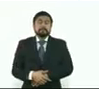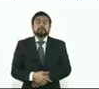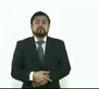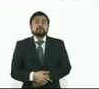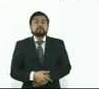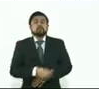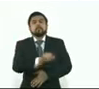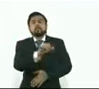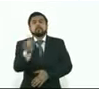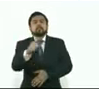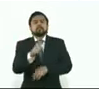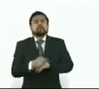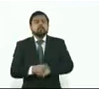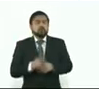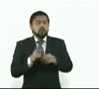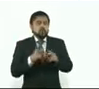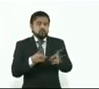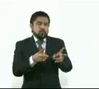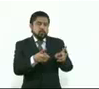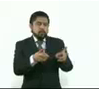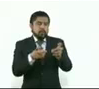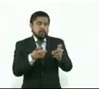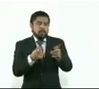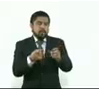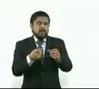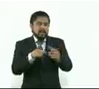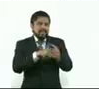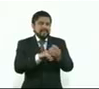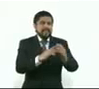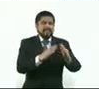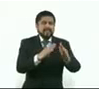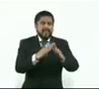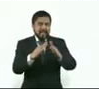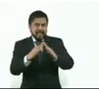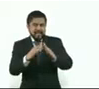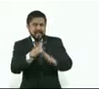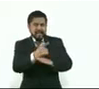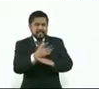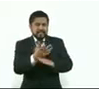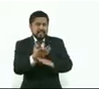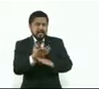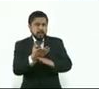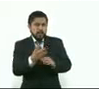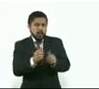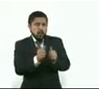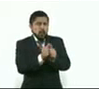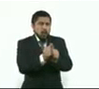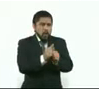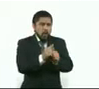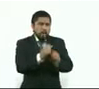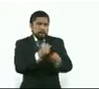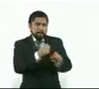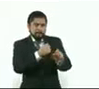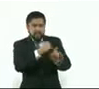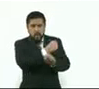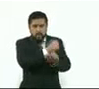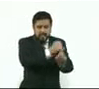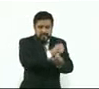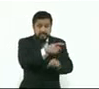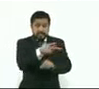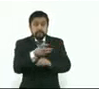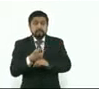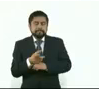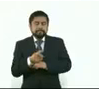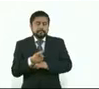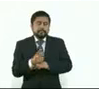con violencia. Es interesante observar que aquí hay una disminución aún en lo que va de este diciembre respecto de